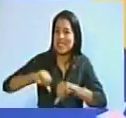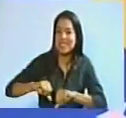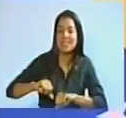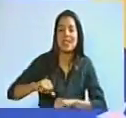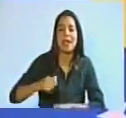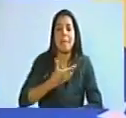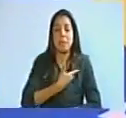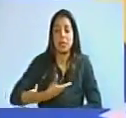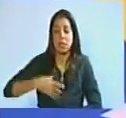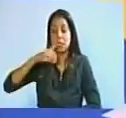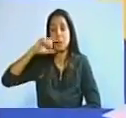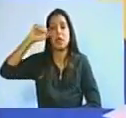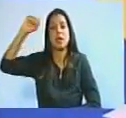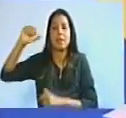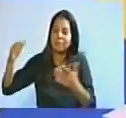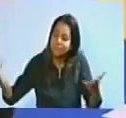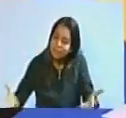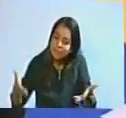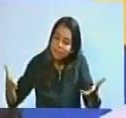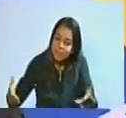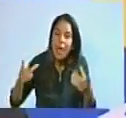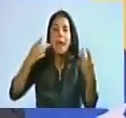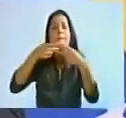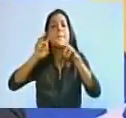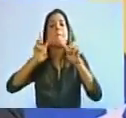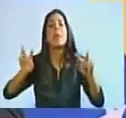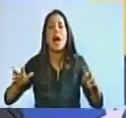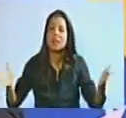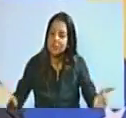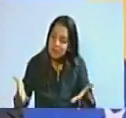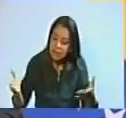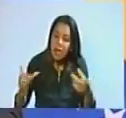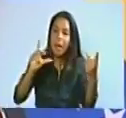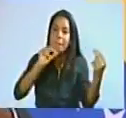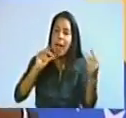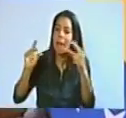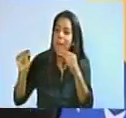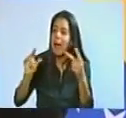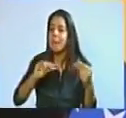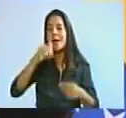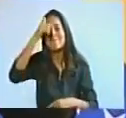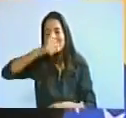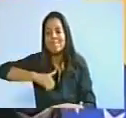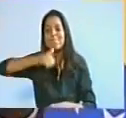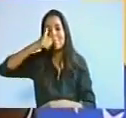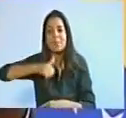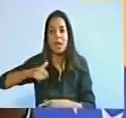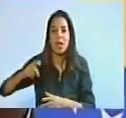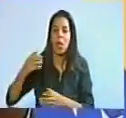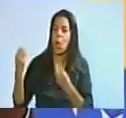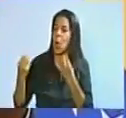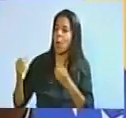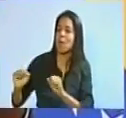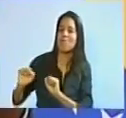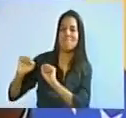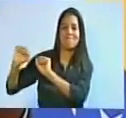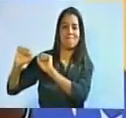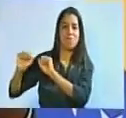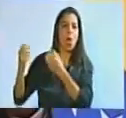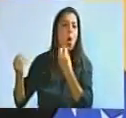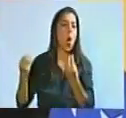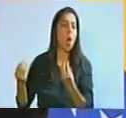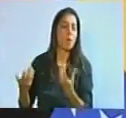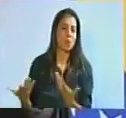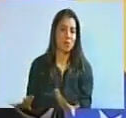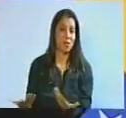líder del diálogo y ha sido un líder de la paz. ¿Cómo enfrentar la guerra económica